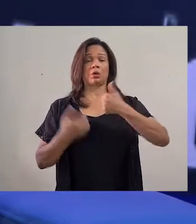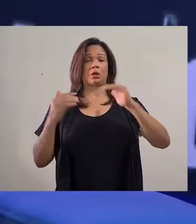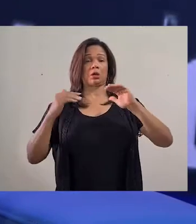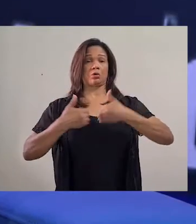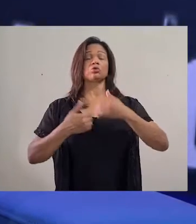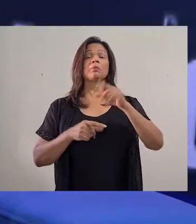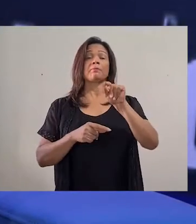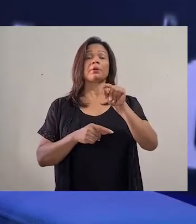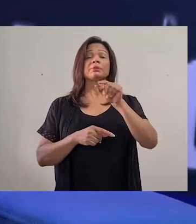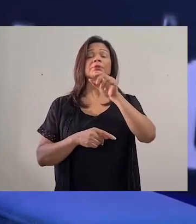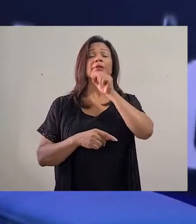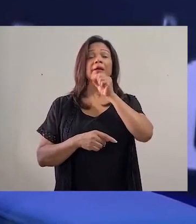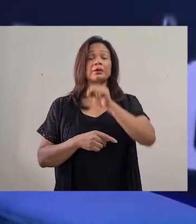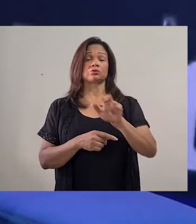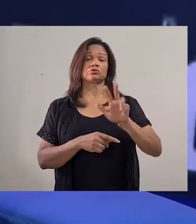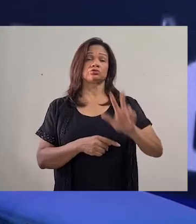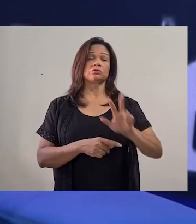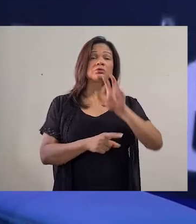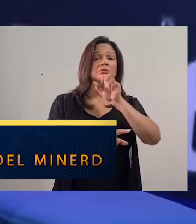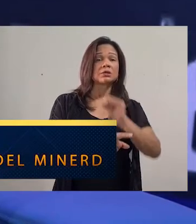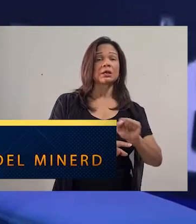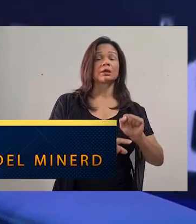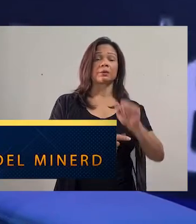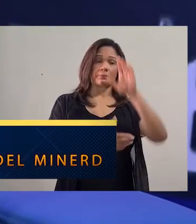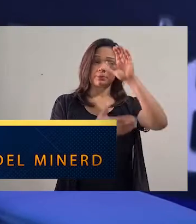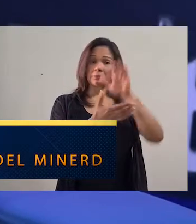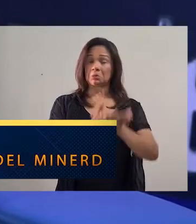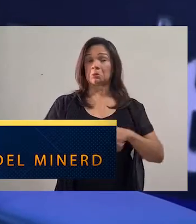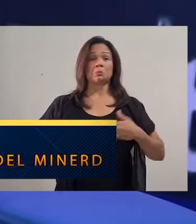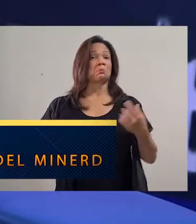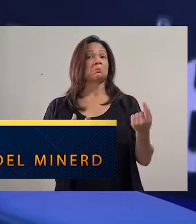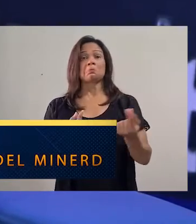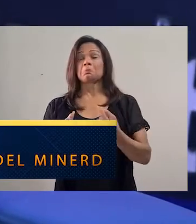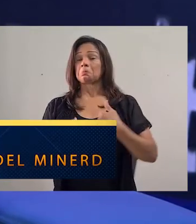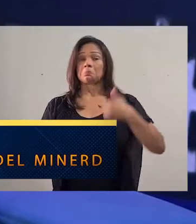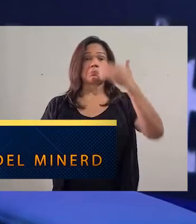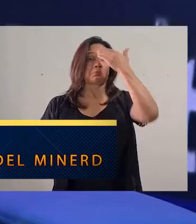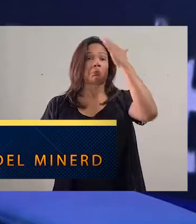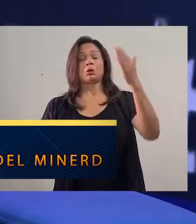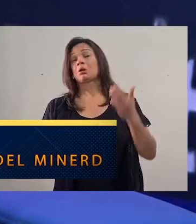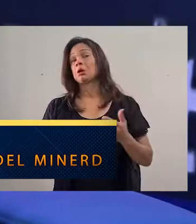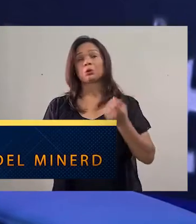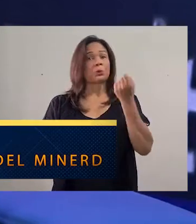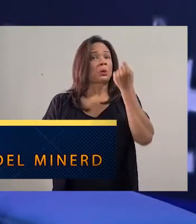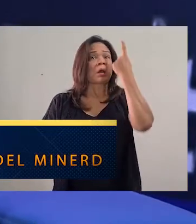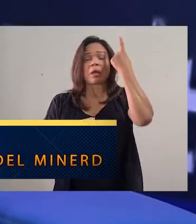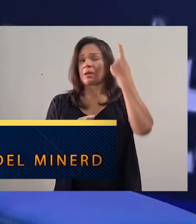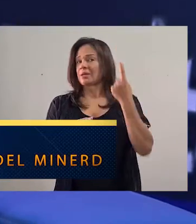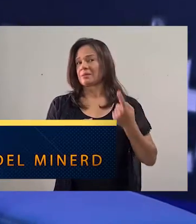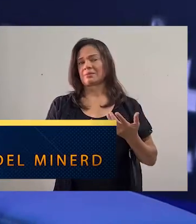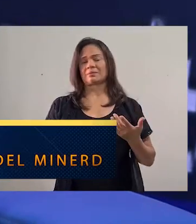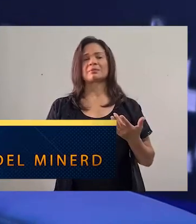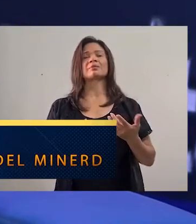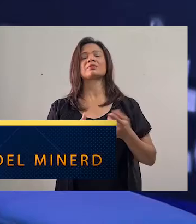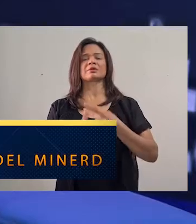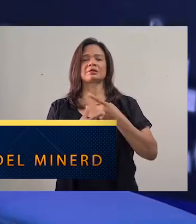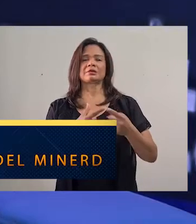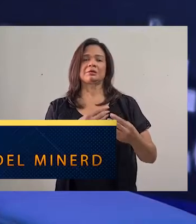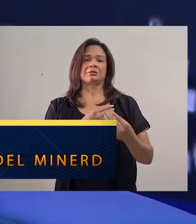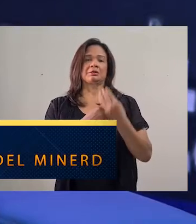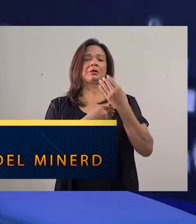20 años tiene. Cuando él estaba pequeño, sus 3 años, mi esposo y yo no sabíamos qué hacer con él, porque no